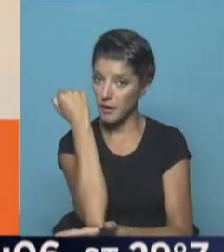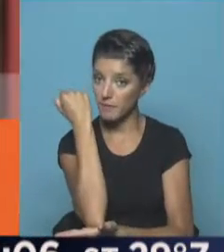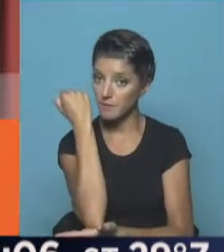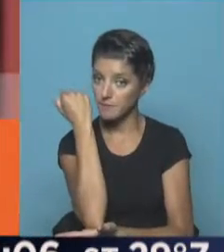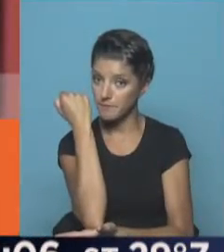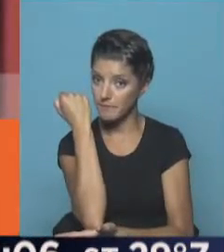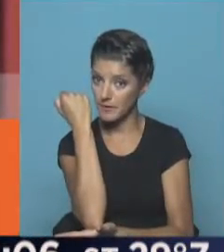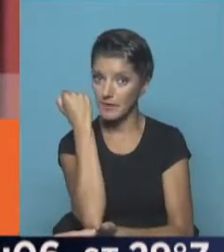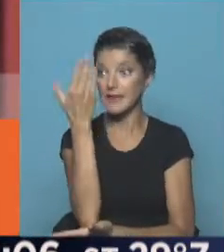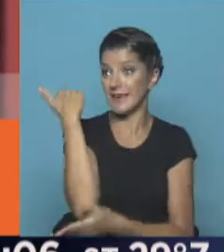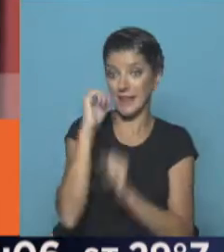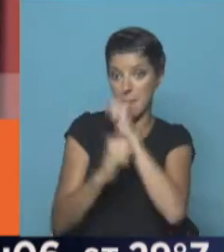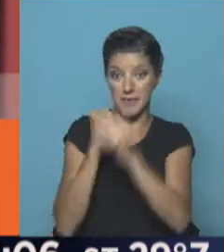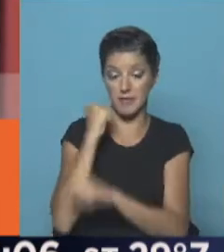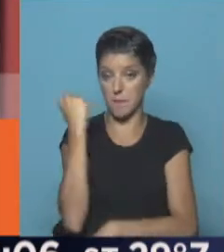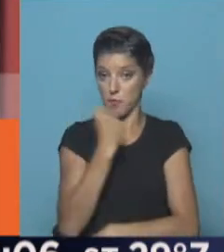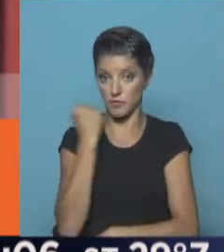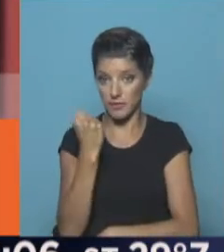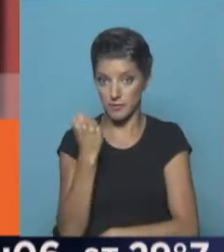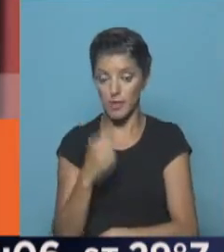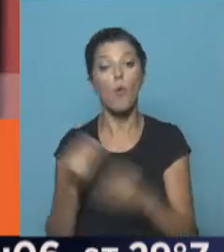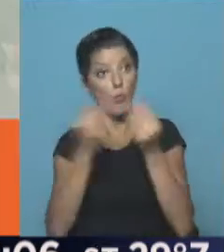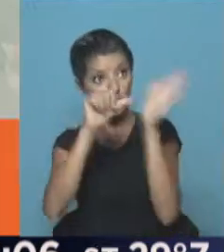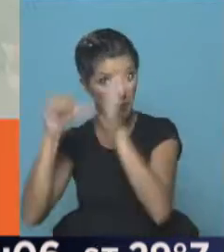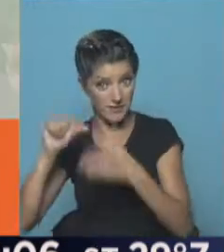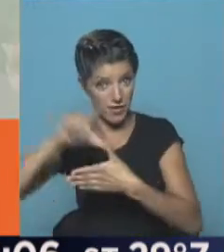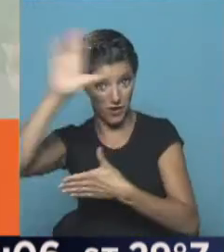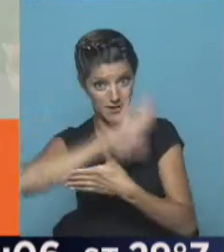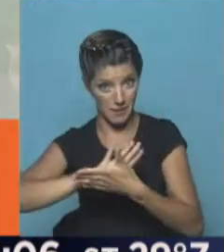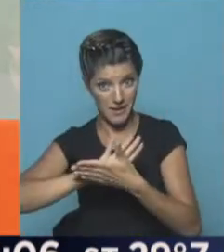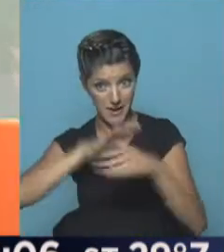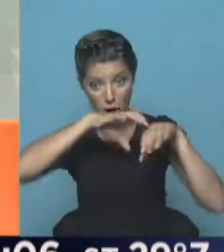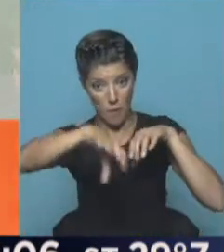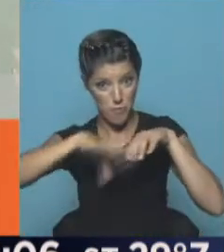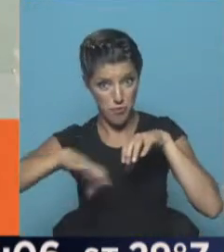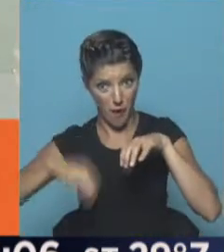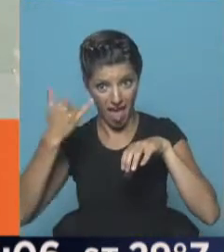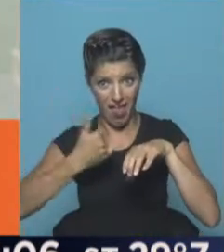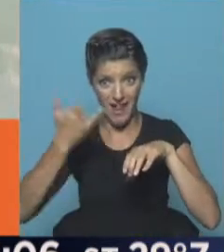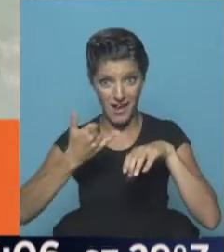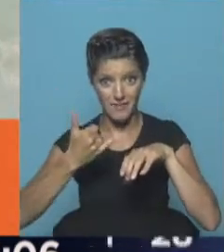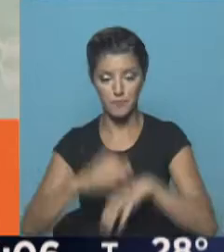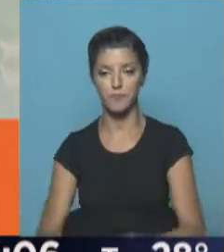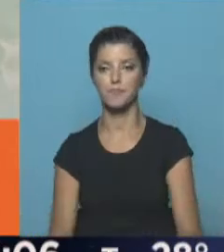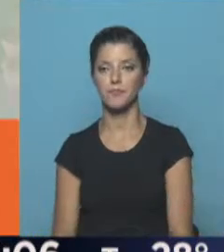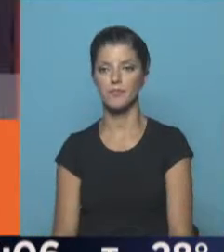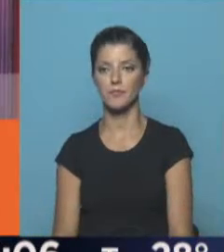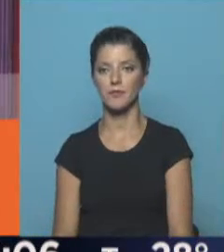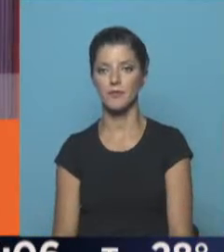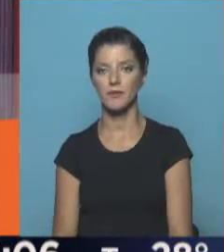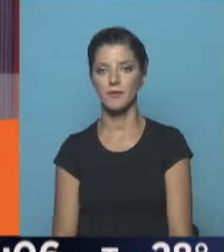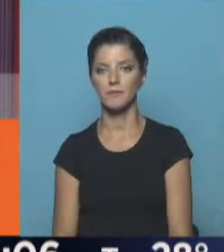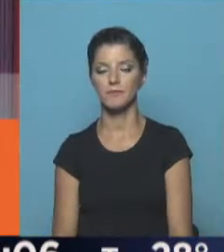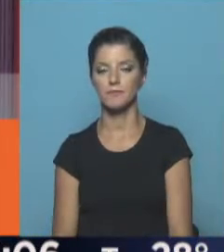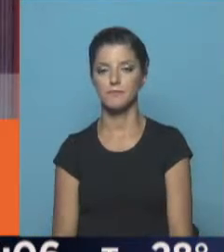empresas muy importantes de hecho en varios países latinoamericanos tienen presencia en manos si uno quiere no